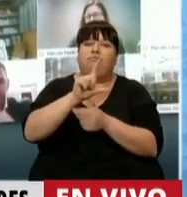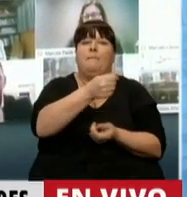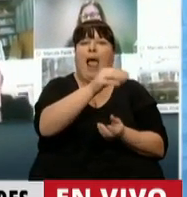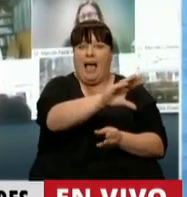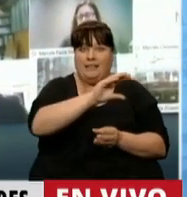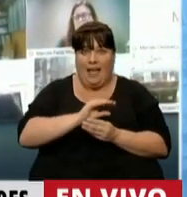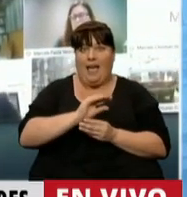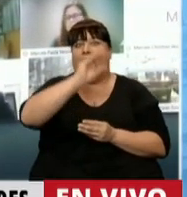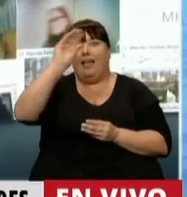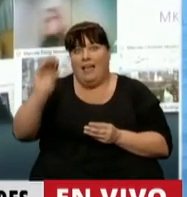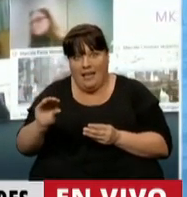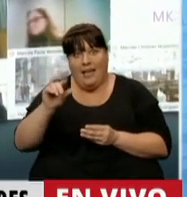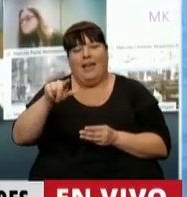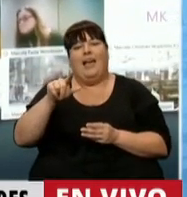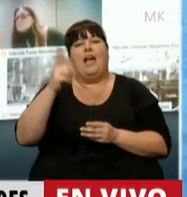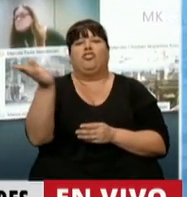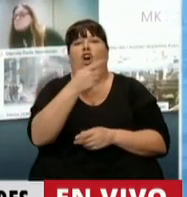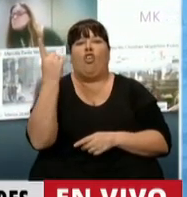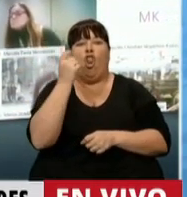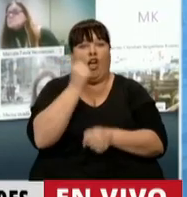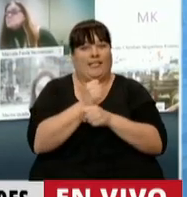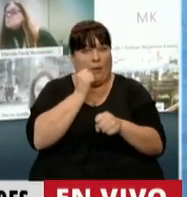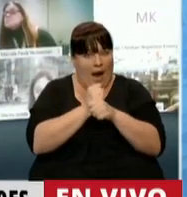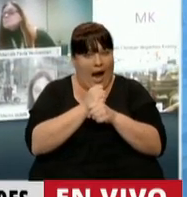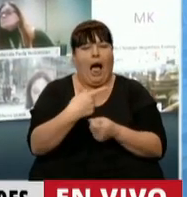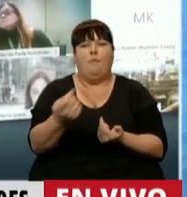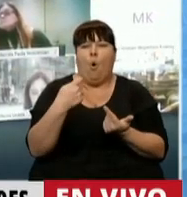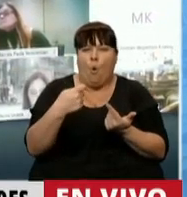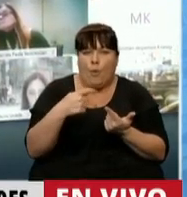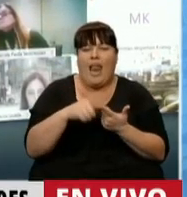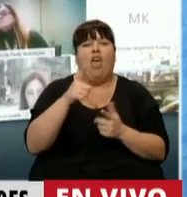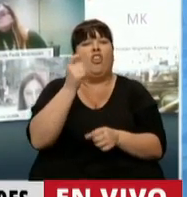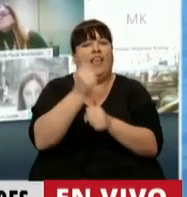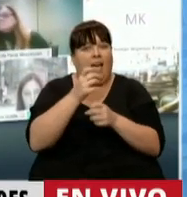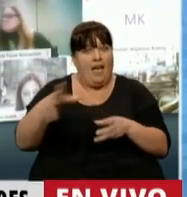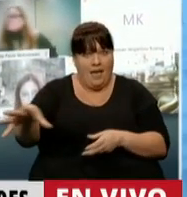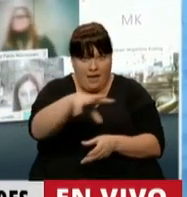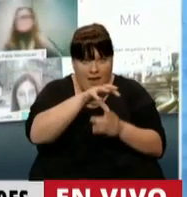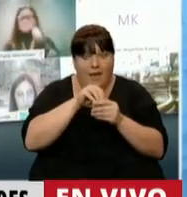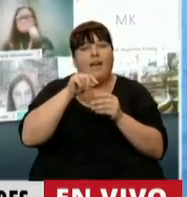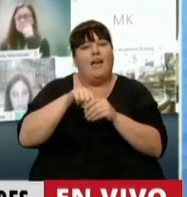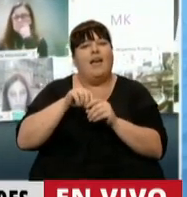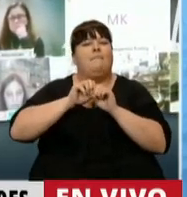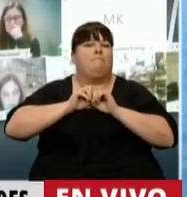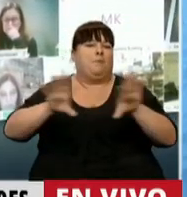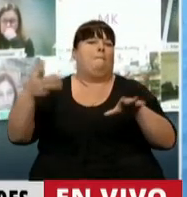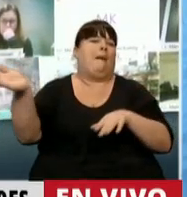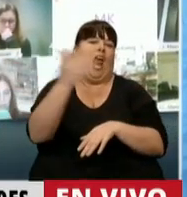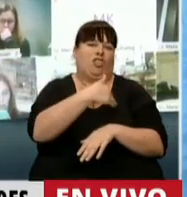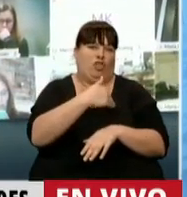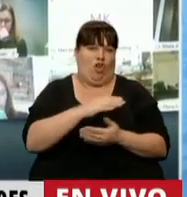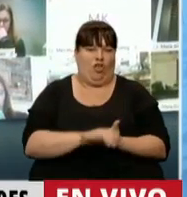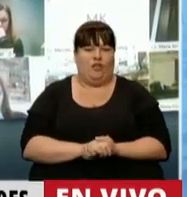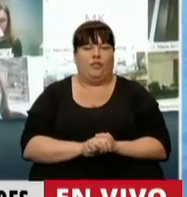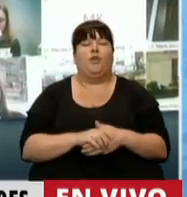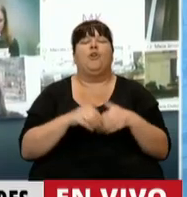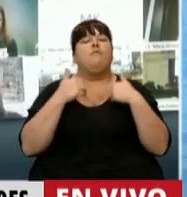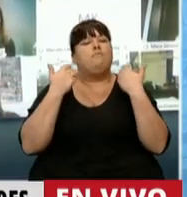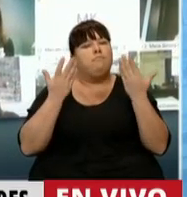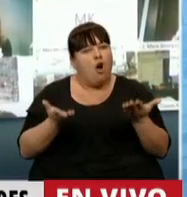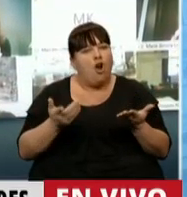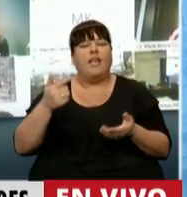de los recursos de las y los trabajadores, los jubilados y los desocupados a todos los sectores capitalistas. Por